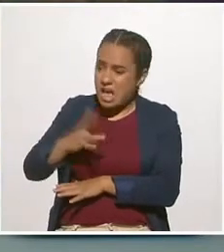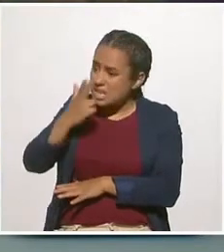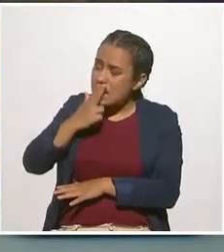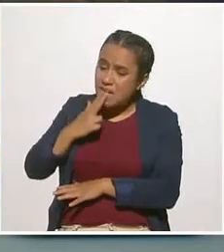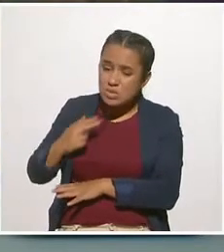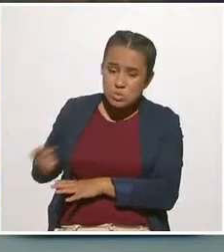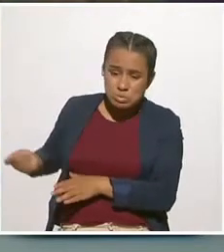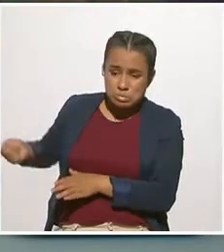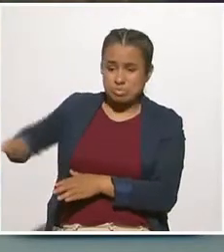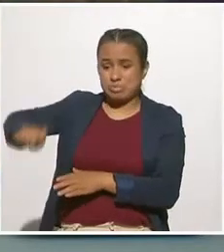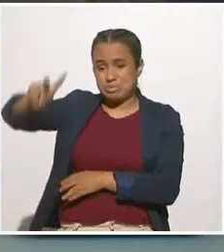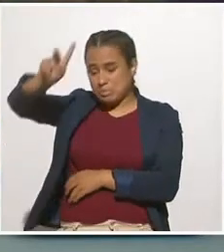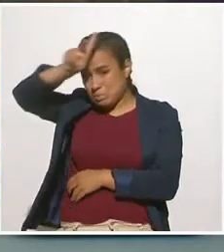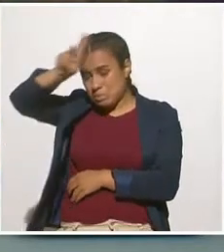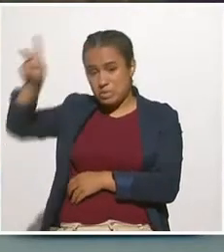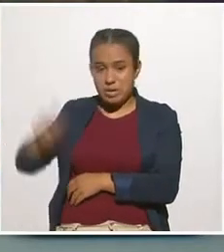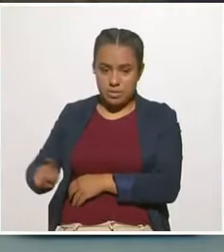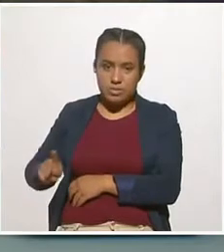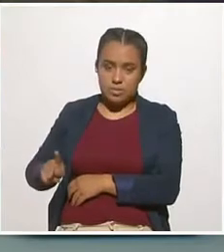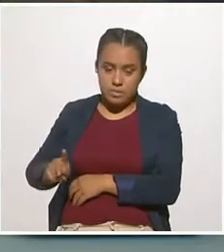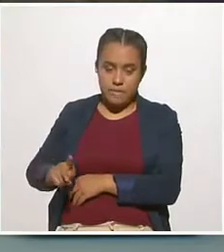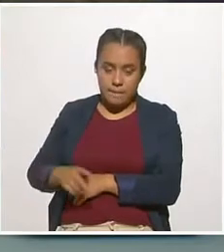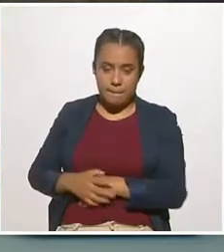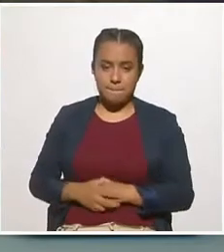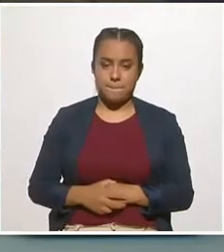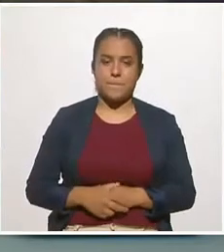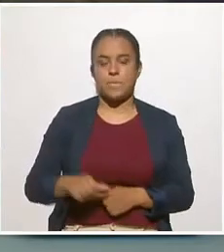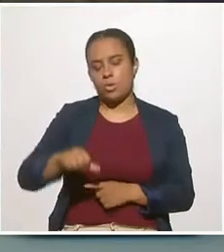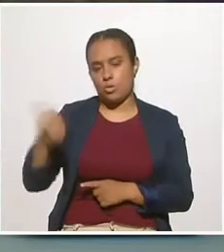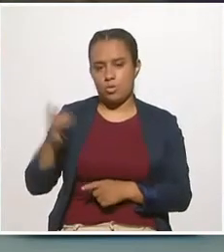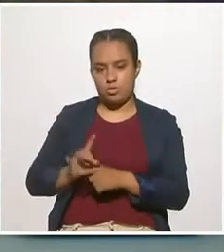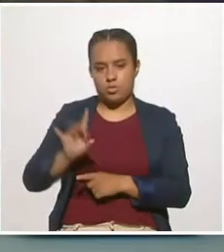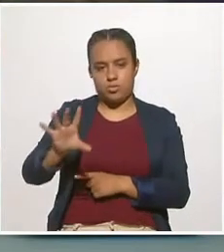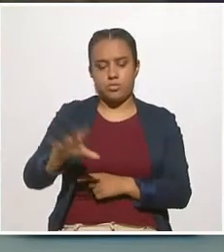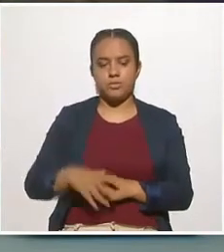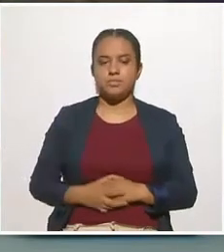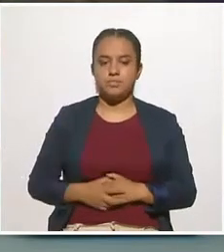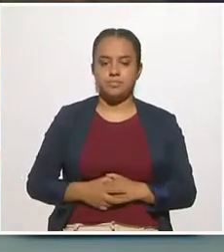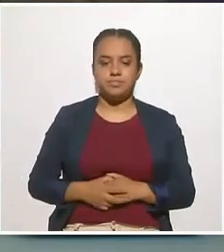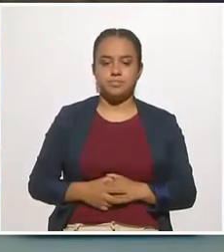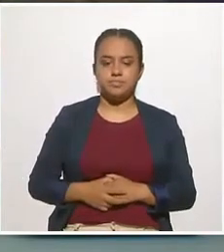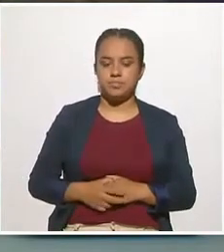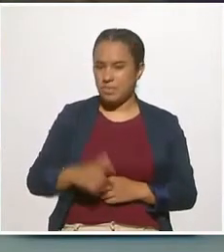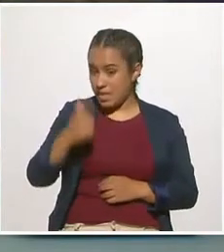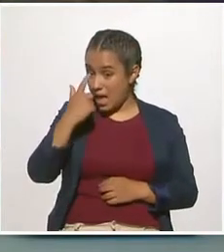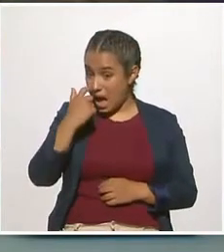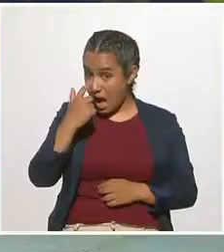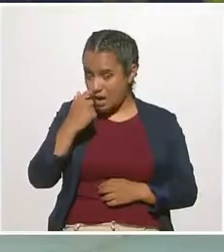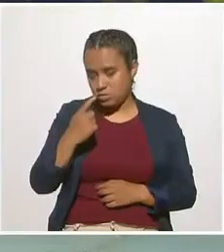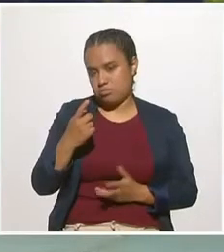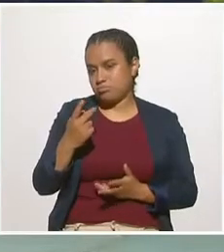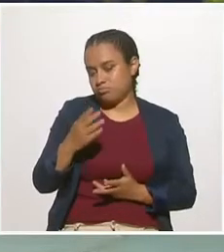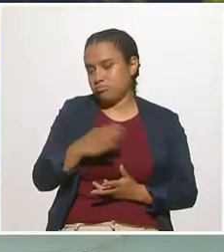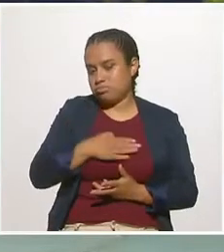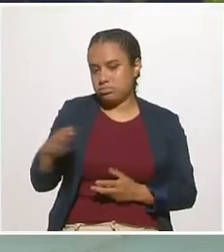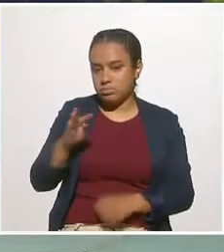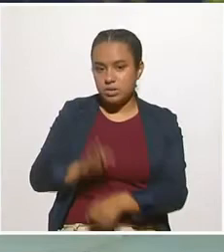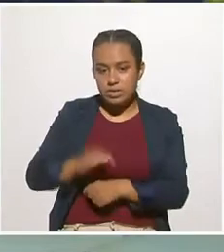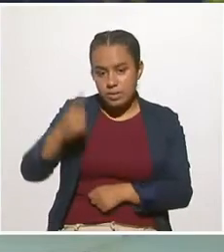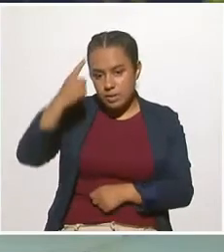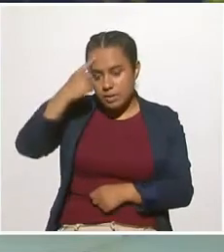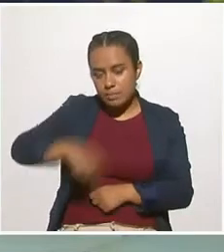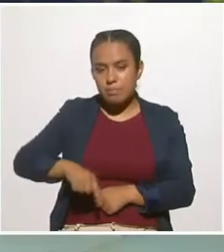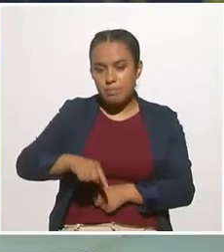tienen en su composición. Nora Polo dice, nos dicen que el ajo es muy bueno para aumentar el sistema